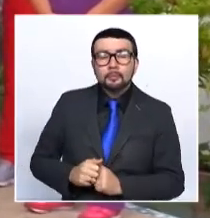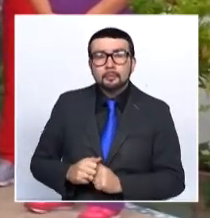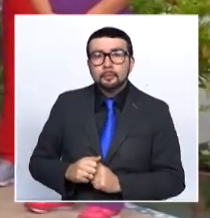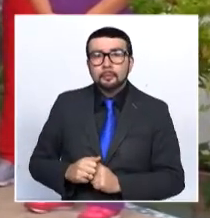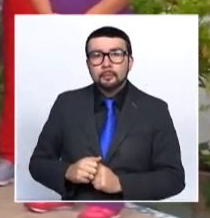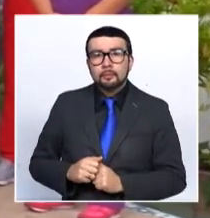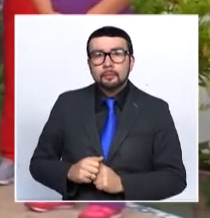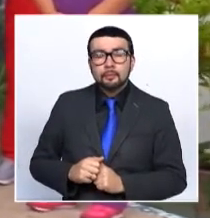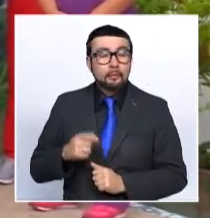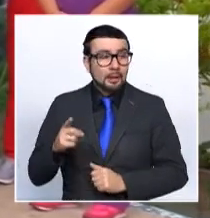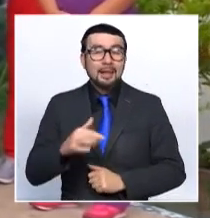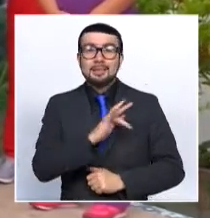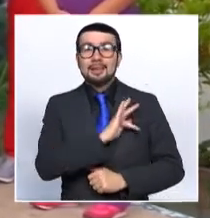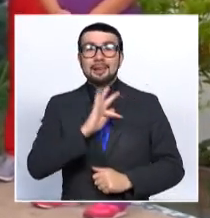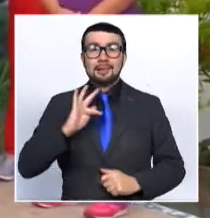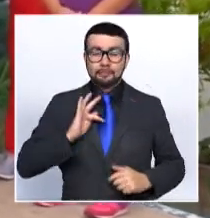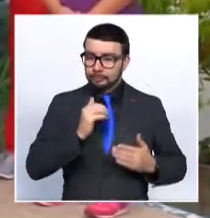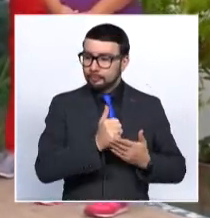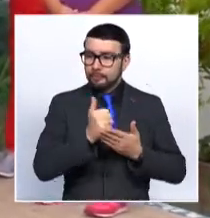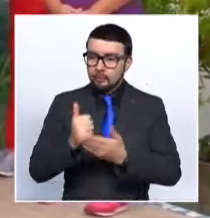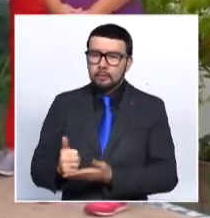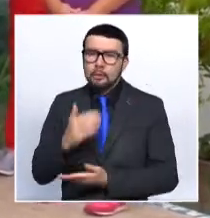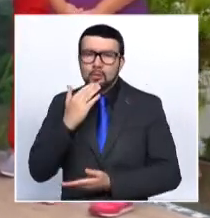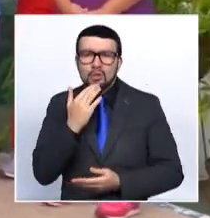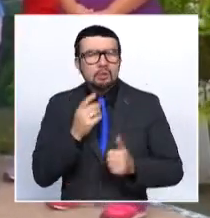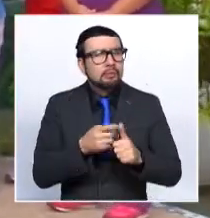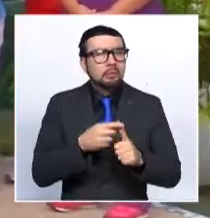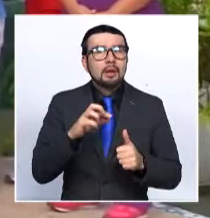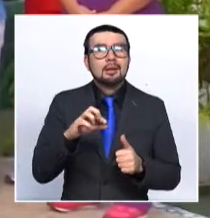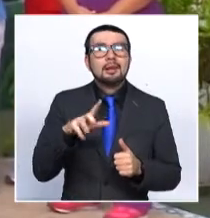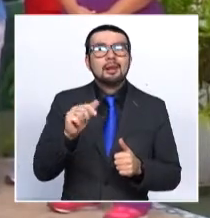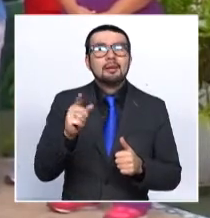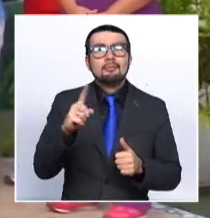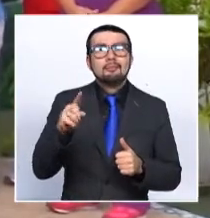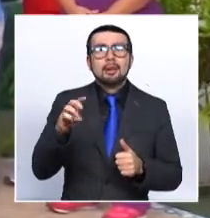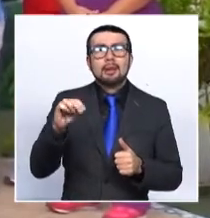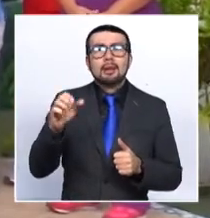las terapias como el plasma rico en plaquetas y ozono?